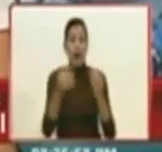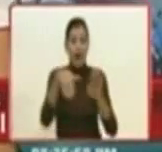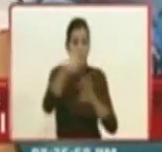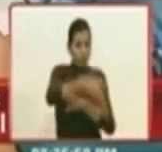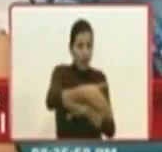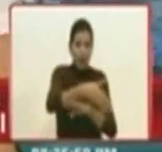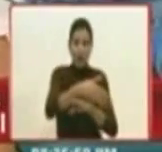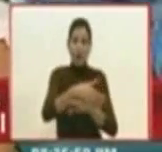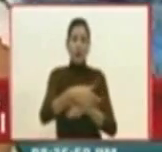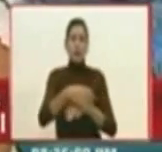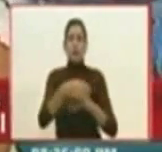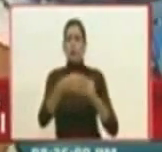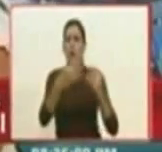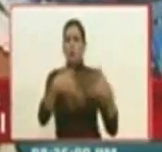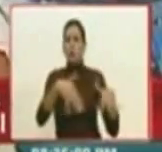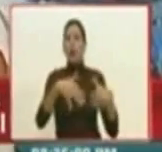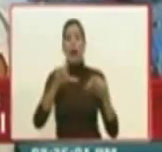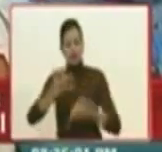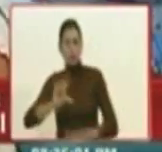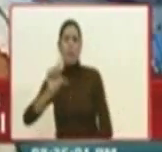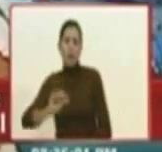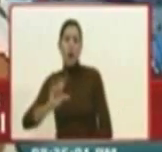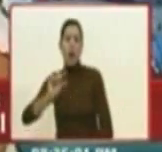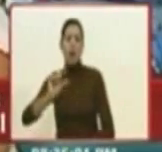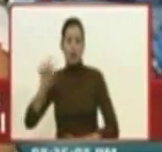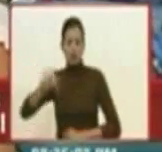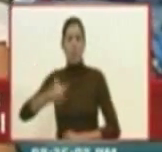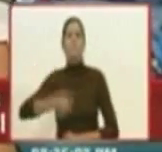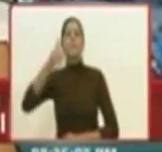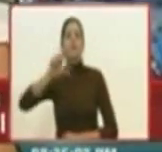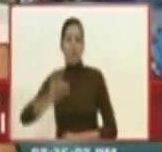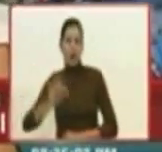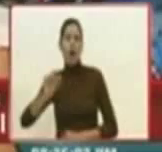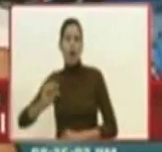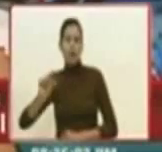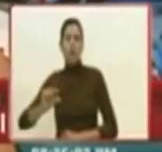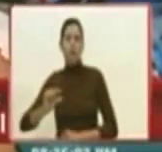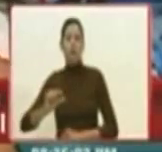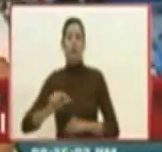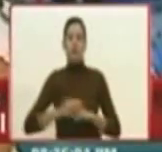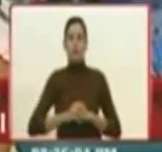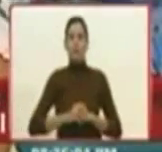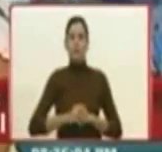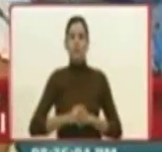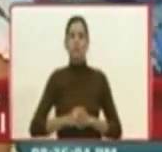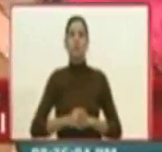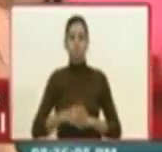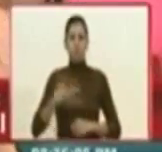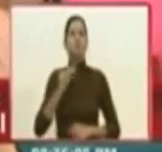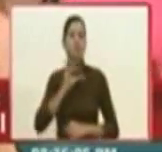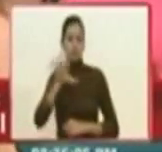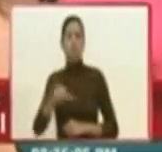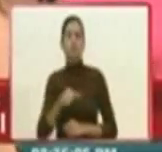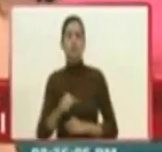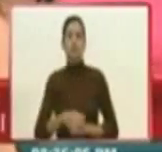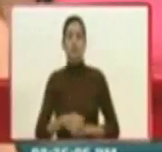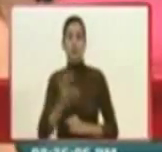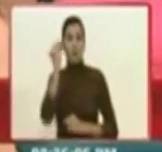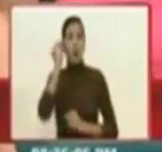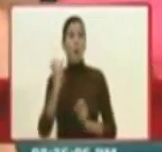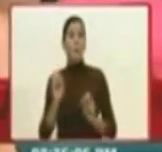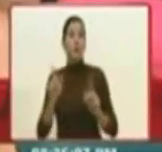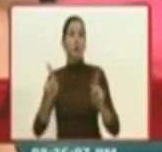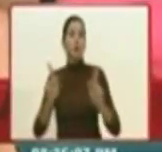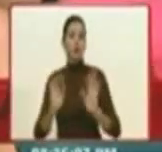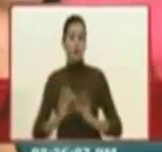a las tiendas en el mercado, sí están un poco más bajos. Estos están un poco más bajos y bueno, bastante factible, pues. Pienso que es una